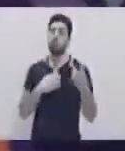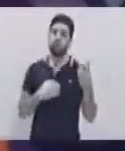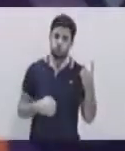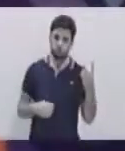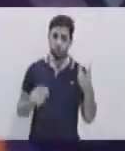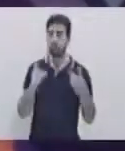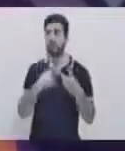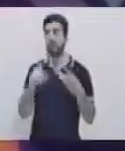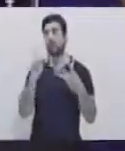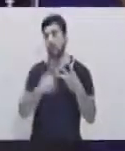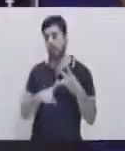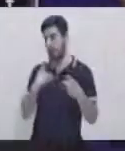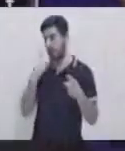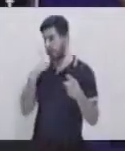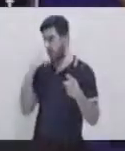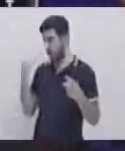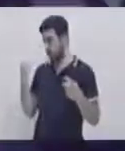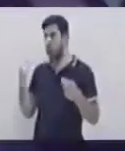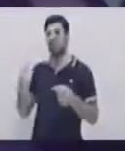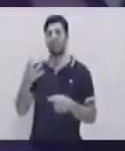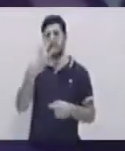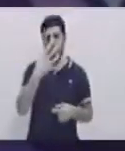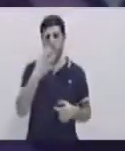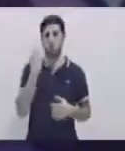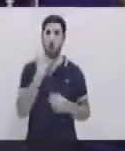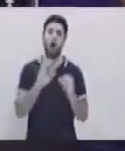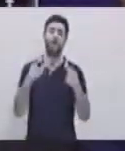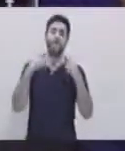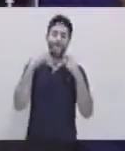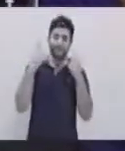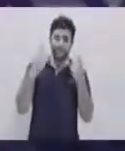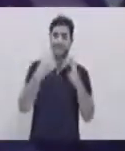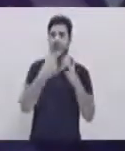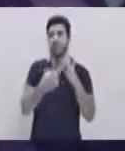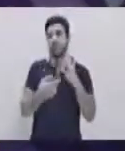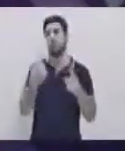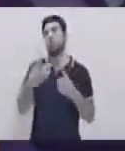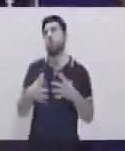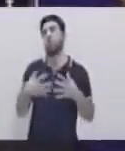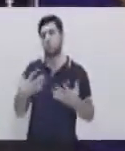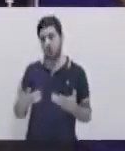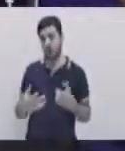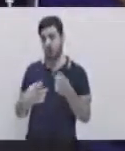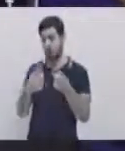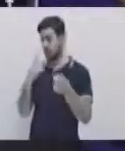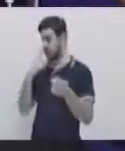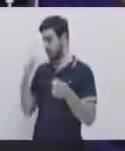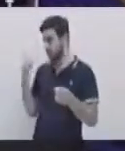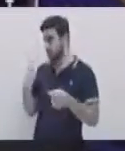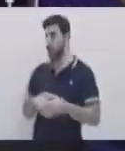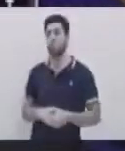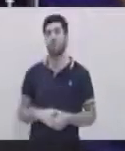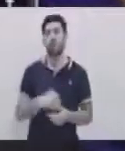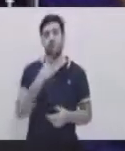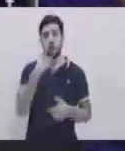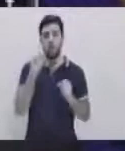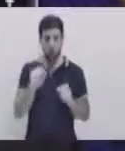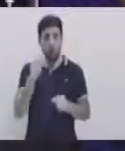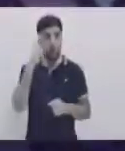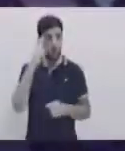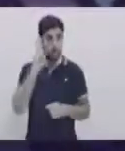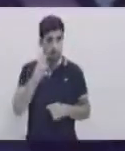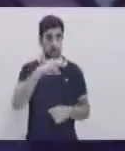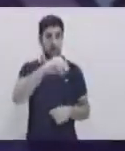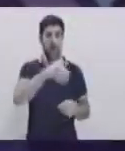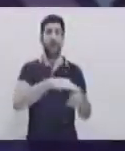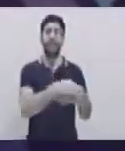de tristeza o de enojo. Vamos, quiero recordarles, lavarse las